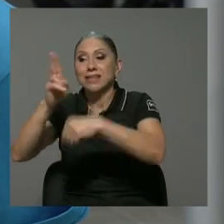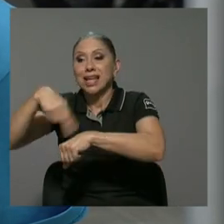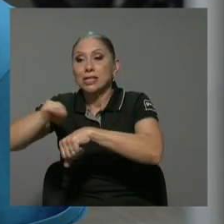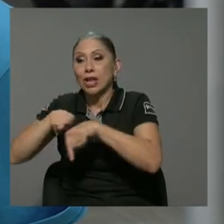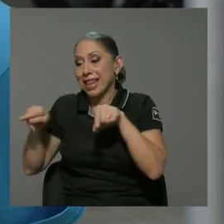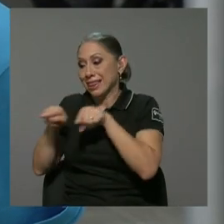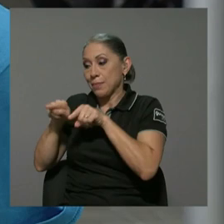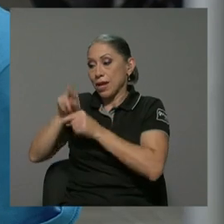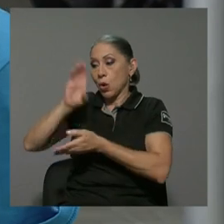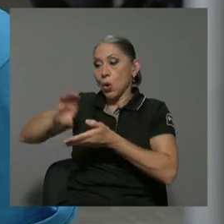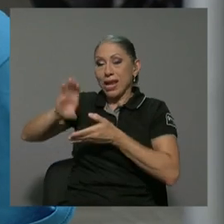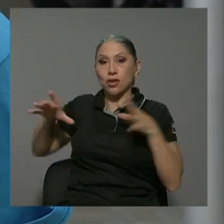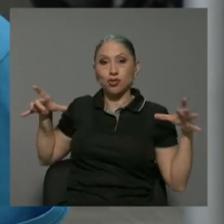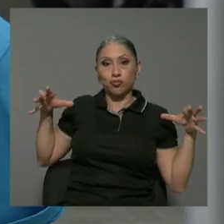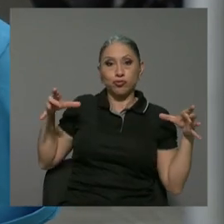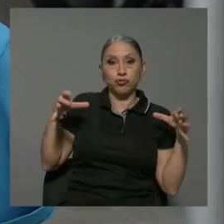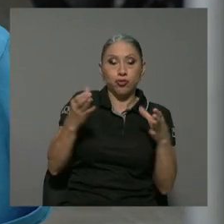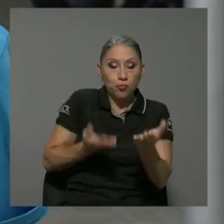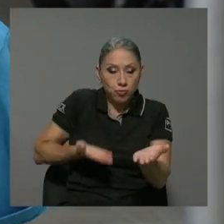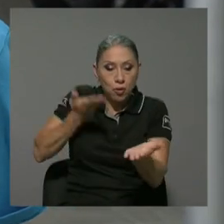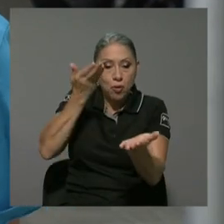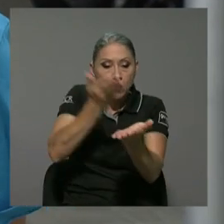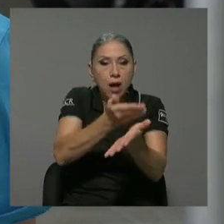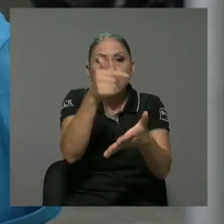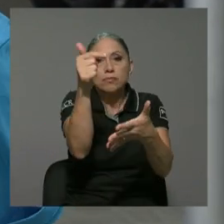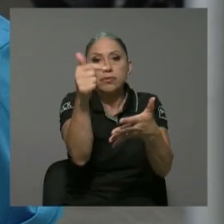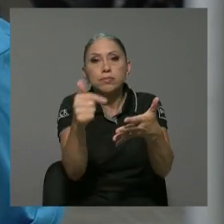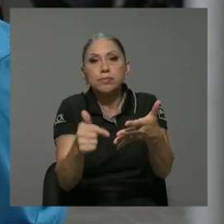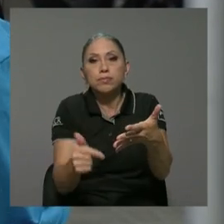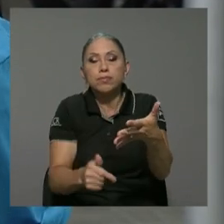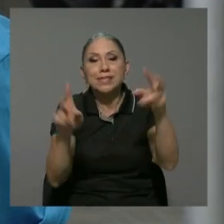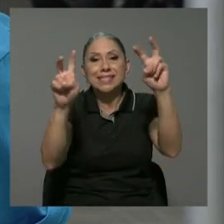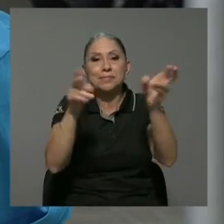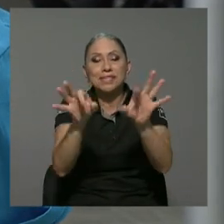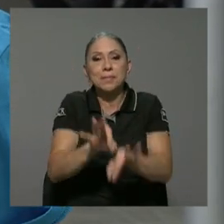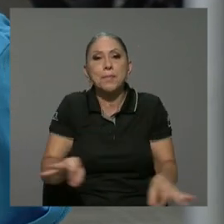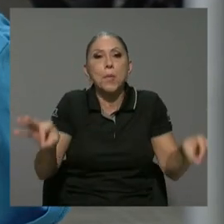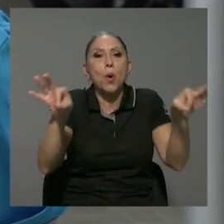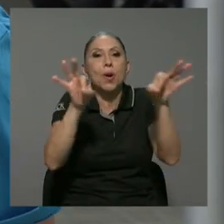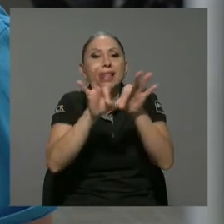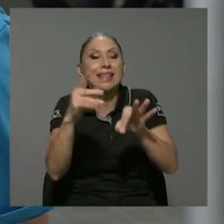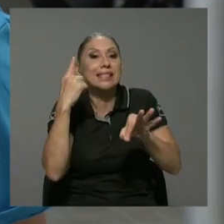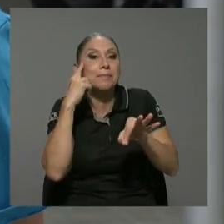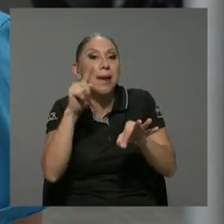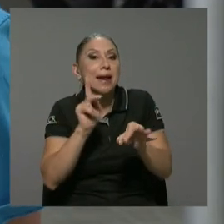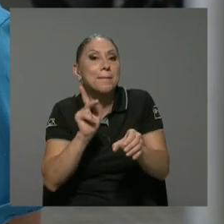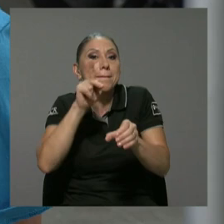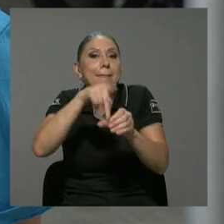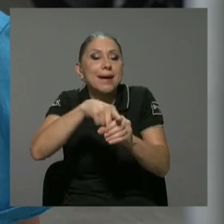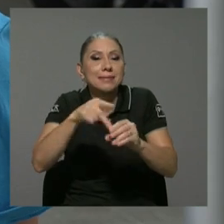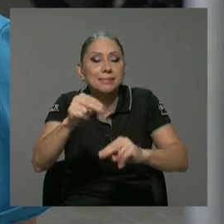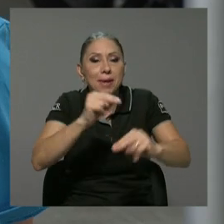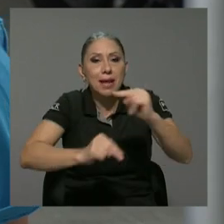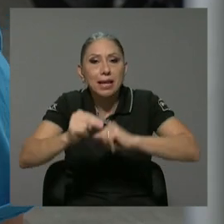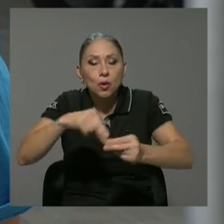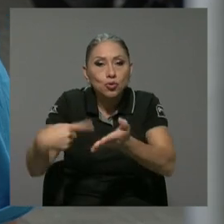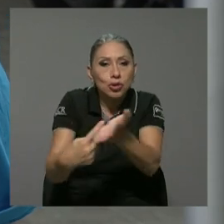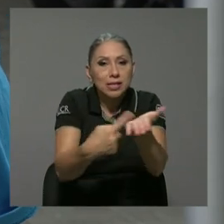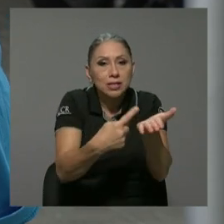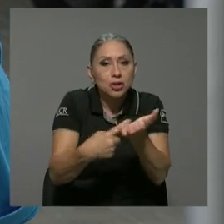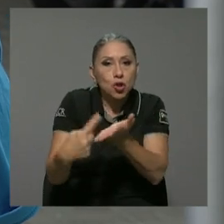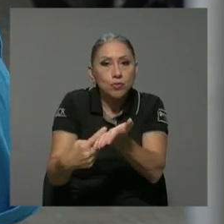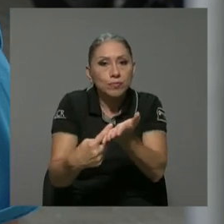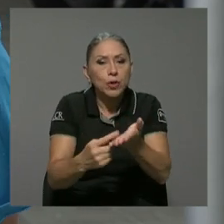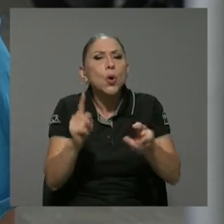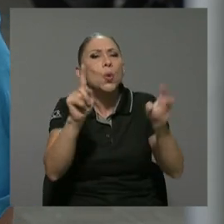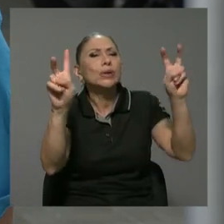compartimos una serie de puntos que consideramos importantes a tomar en consideración en esta negociación. Uno de los asuntos que